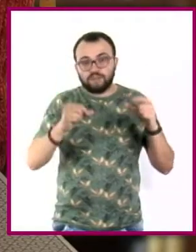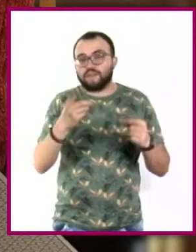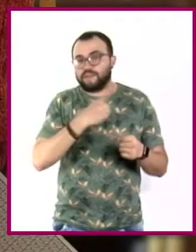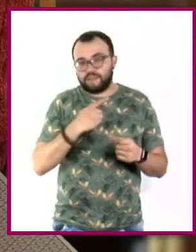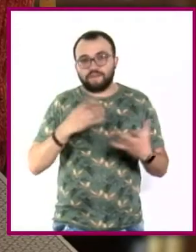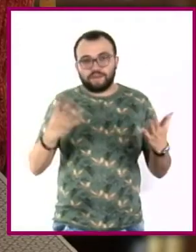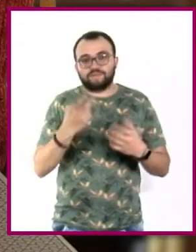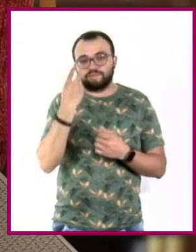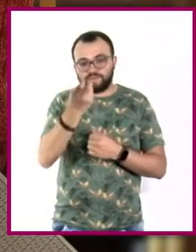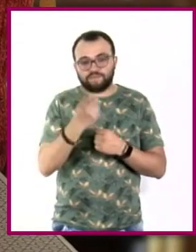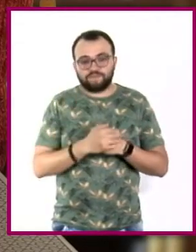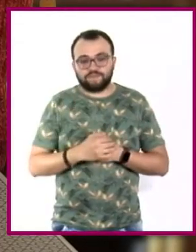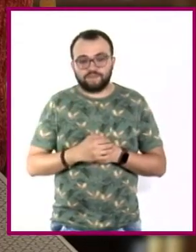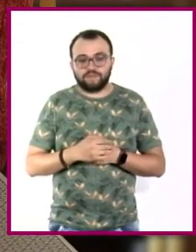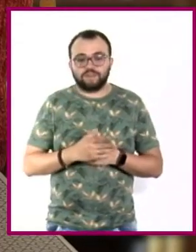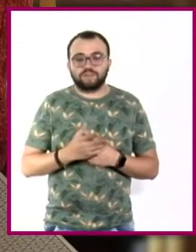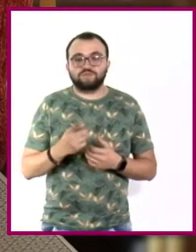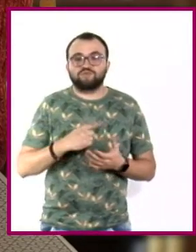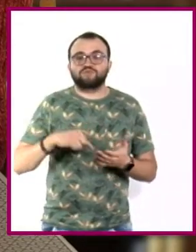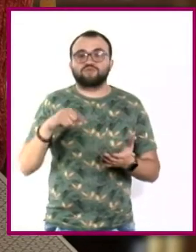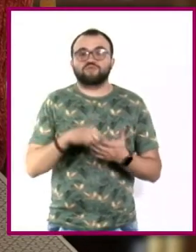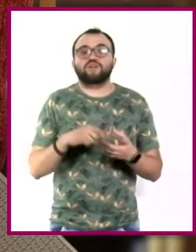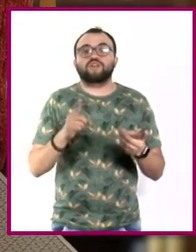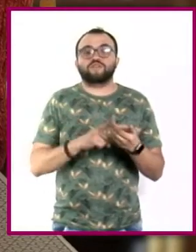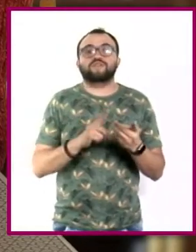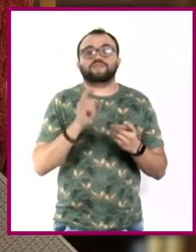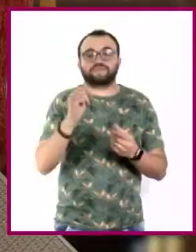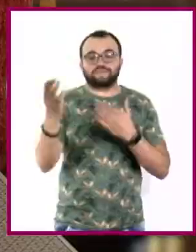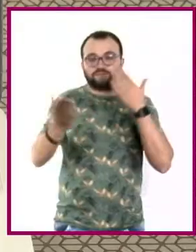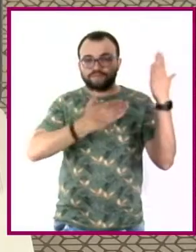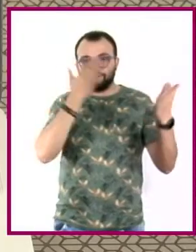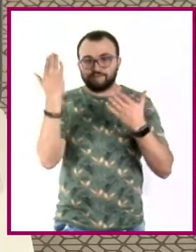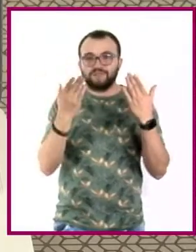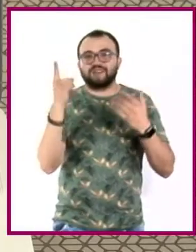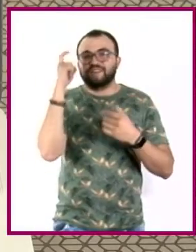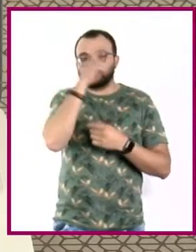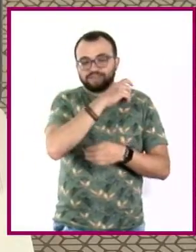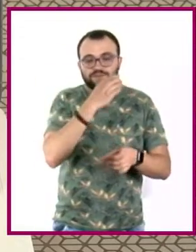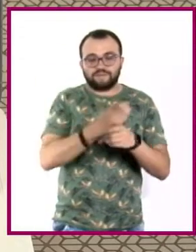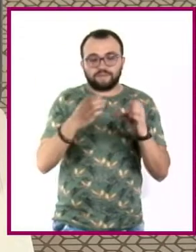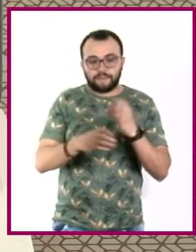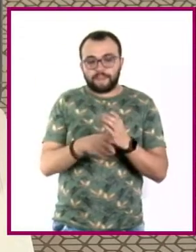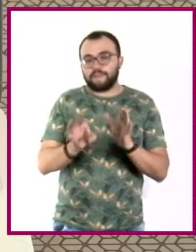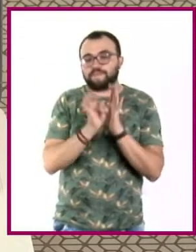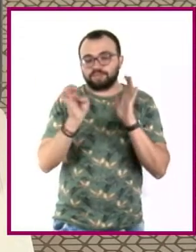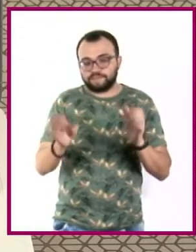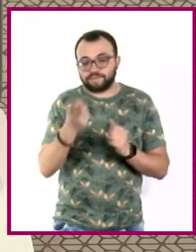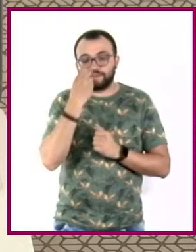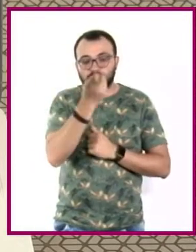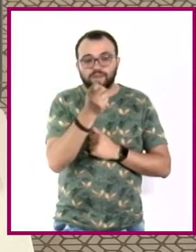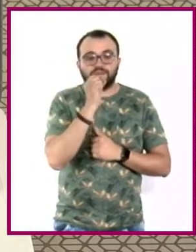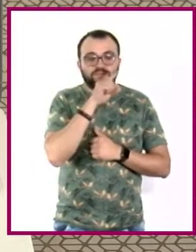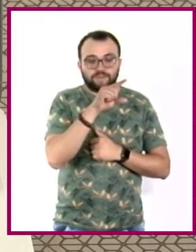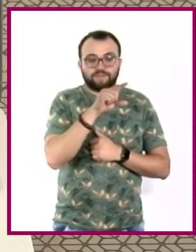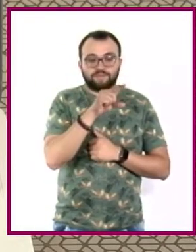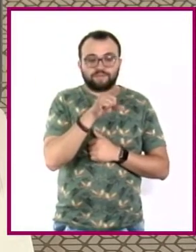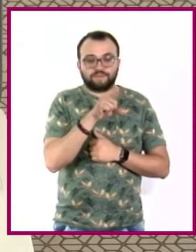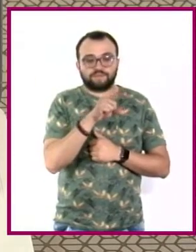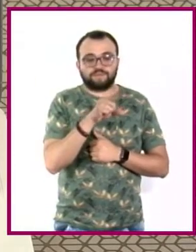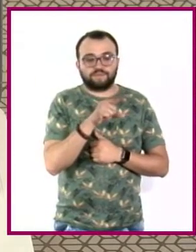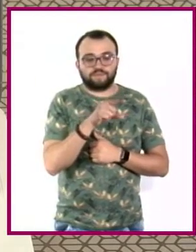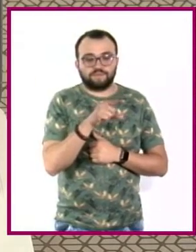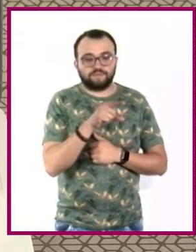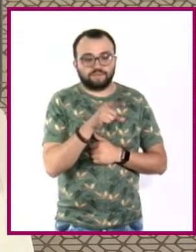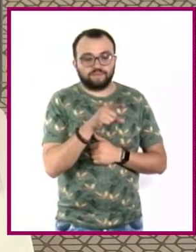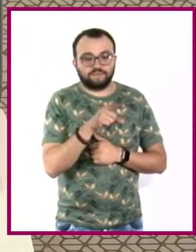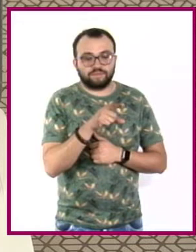contexto, bajo un lugar que estudie la complejidad, como el Centro de Ciencias